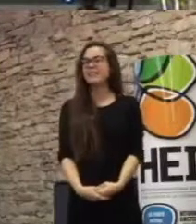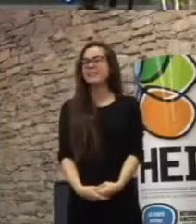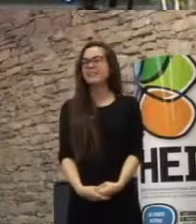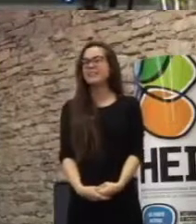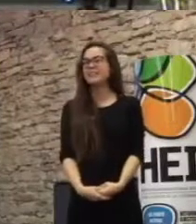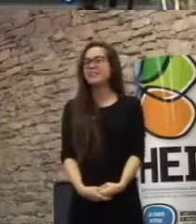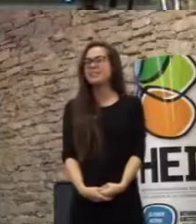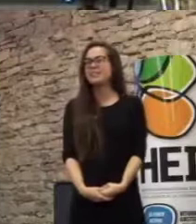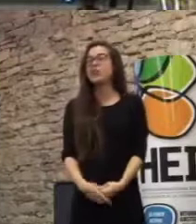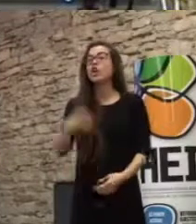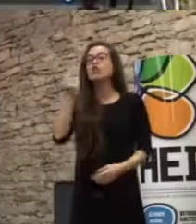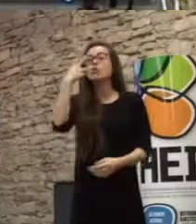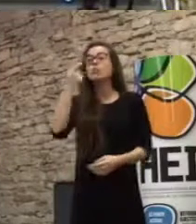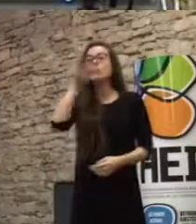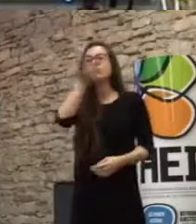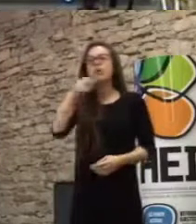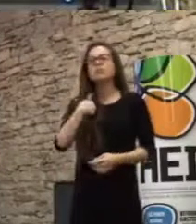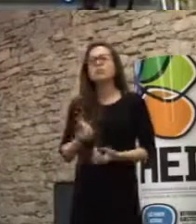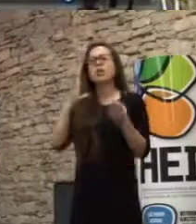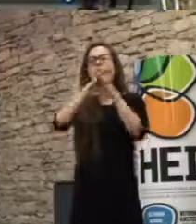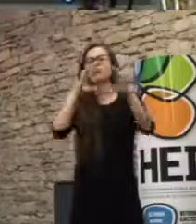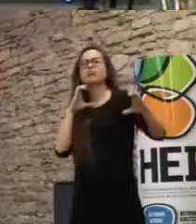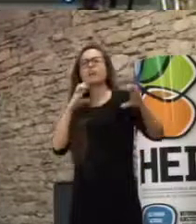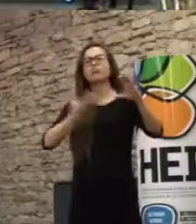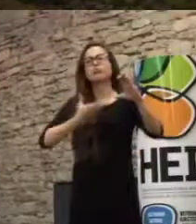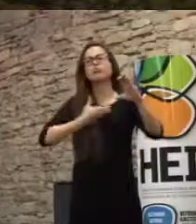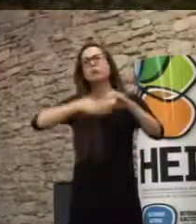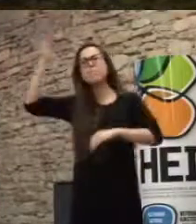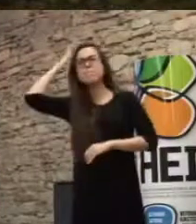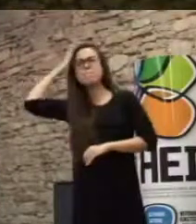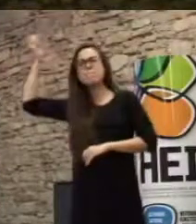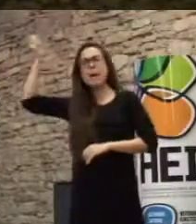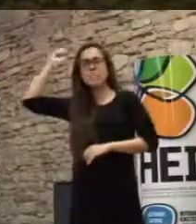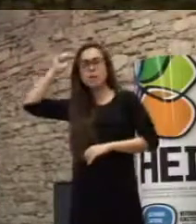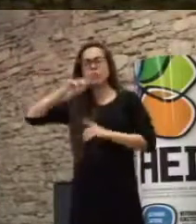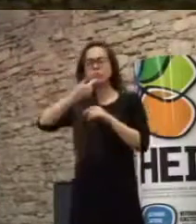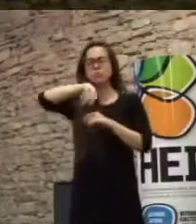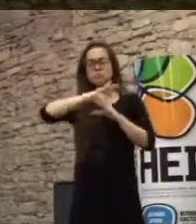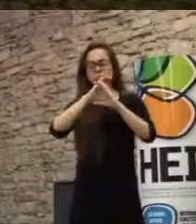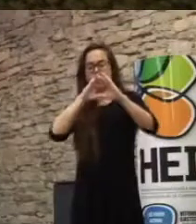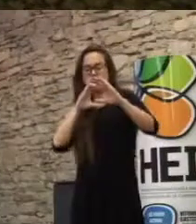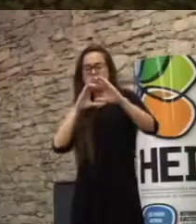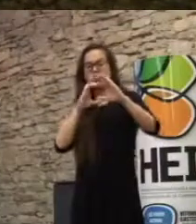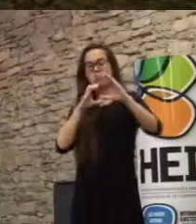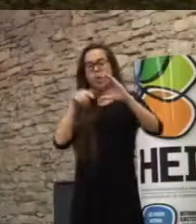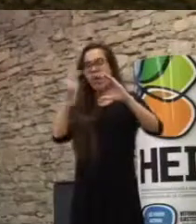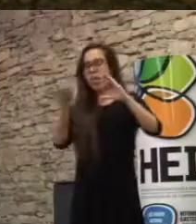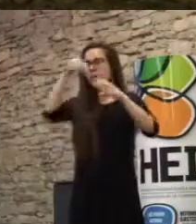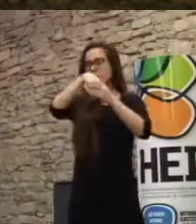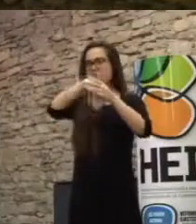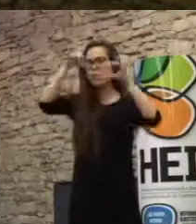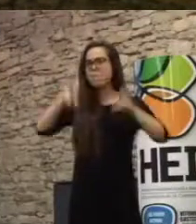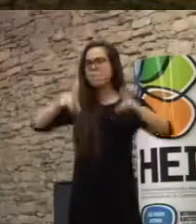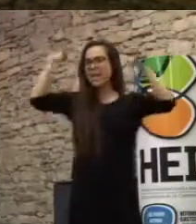corría el año 2004 cuando estaba yo dentro de un autobús urbano en pamplona habíamos acondicionado autobús urbano para hacer una actuación de magia dentro de magia